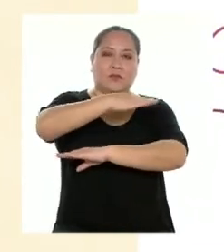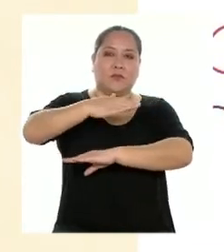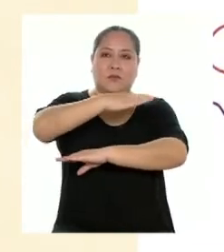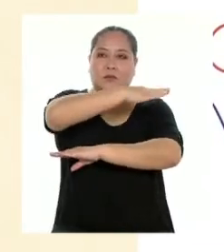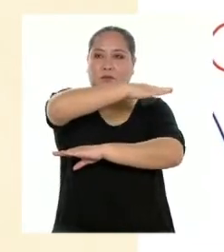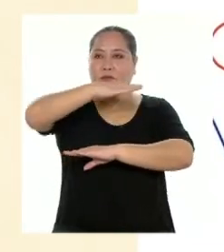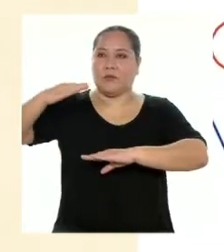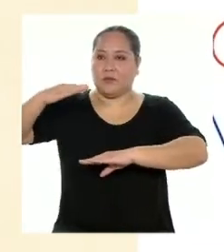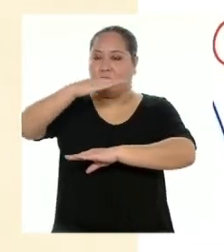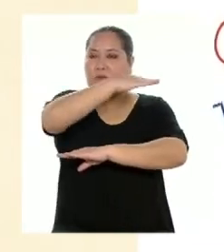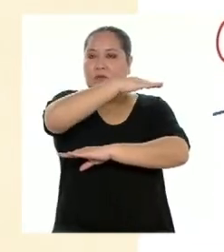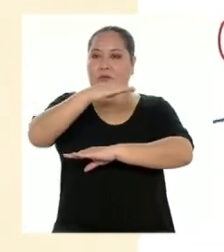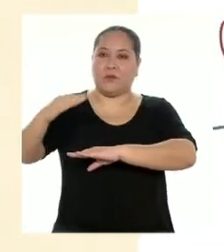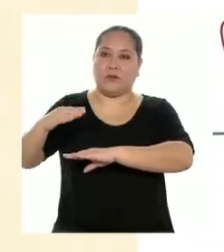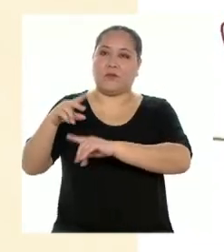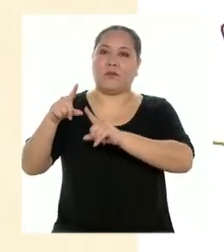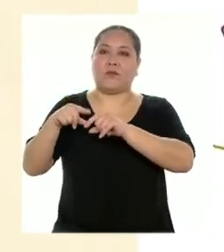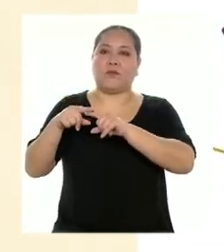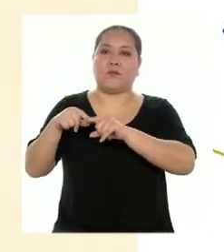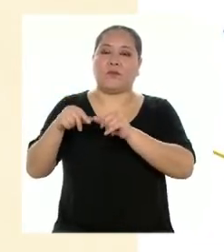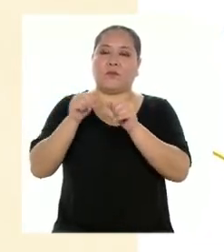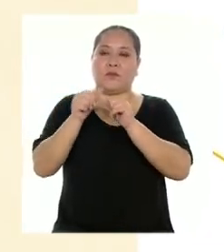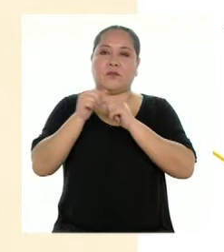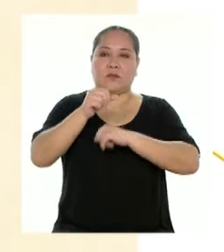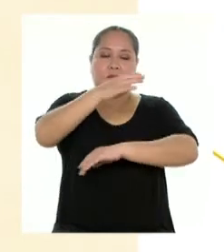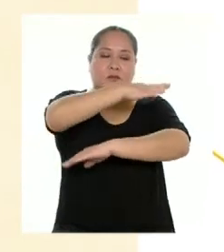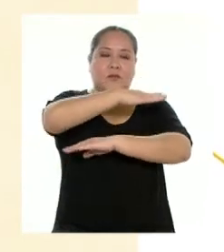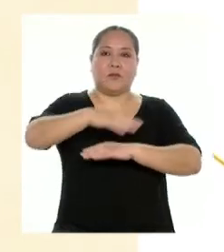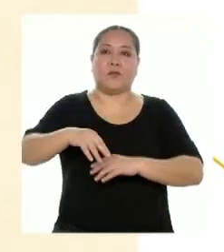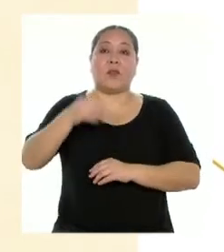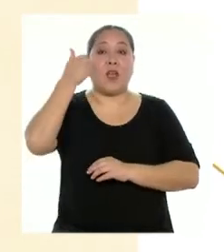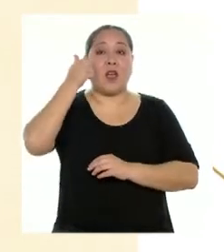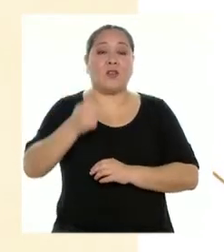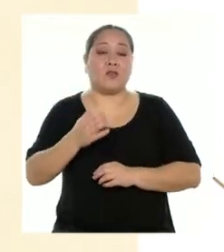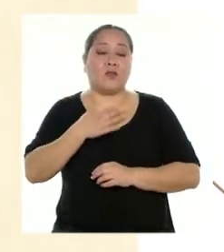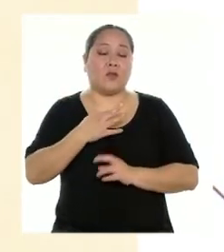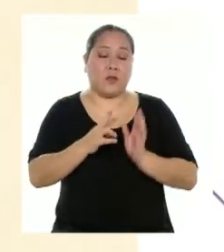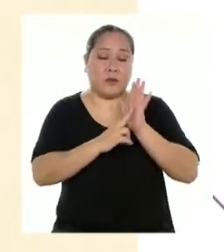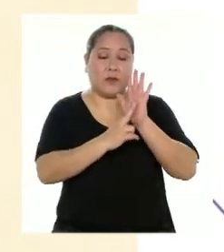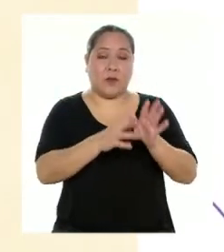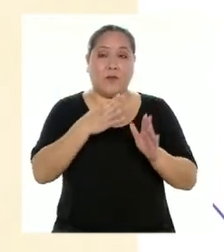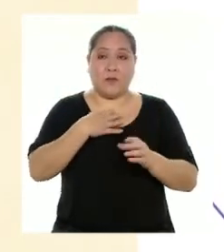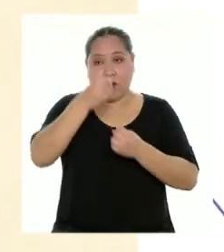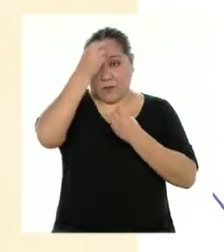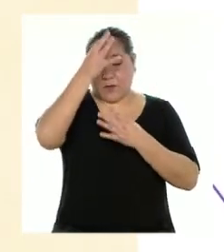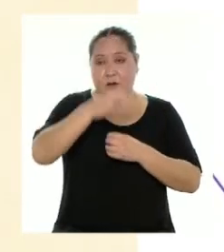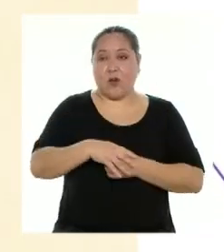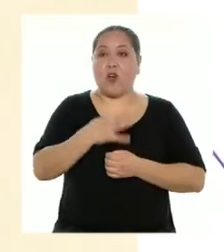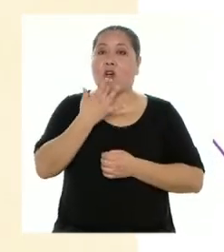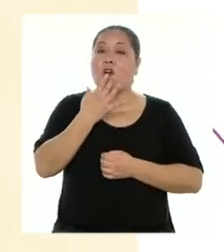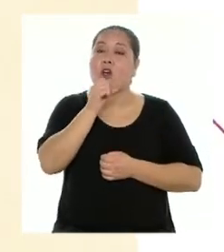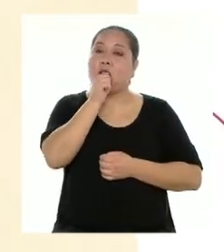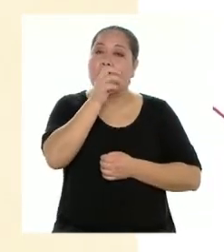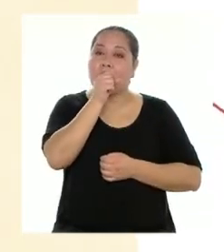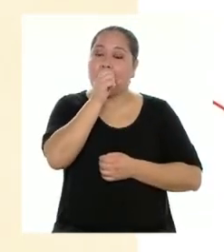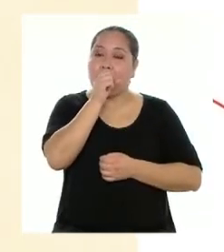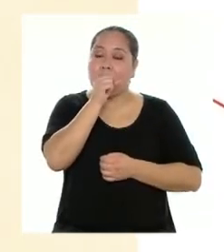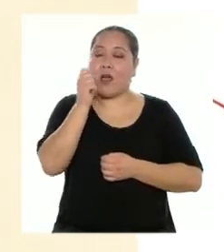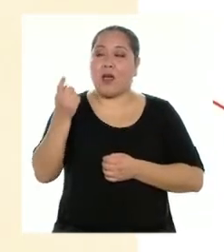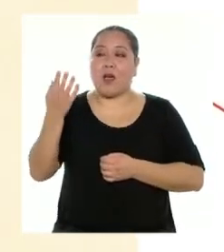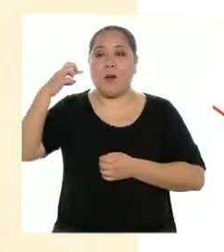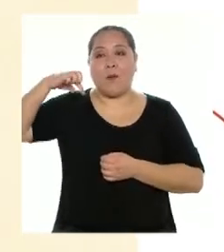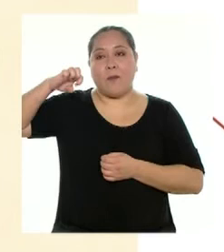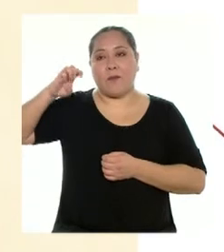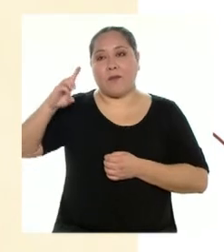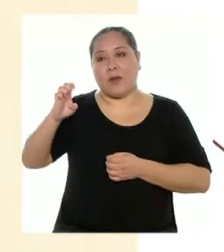según los valores de las frecuencias de las tablas. Las barras azules representan mis datos, las de color anaranjado, las de Pedro.